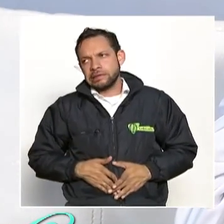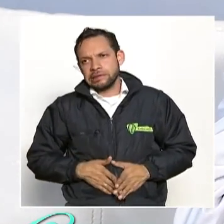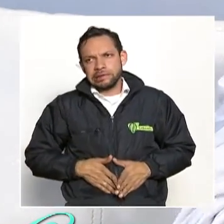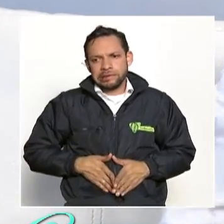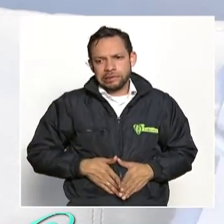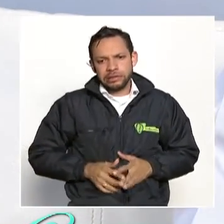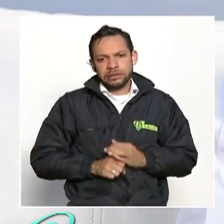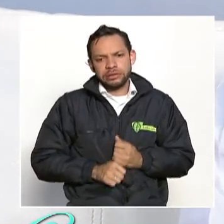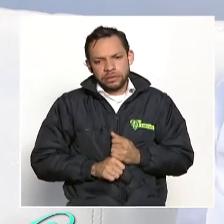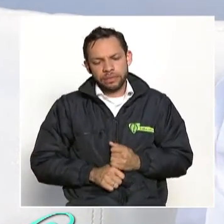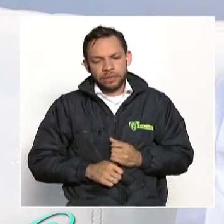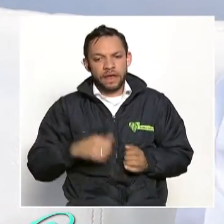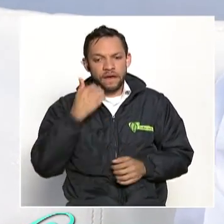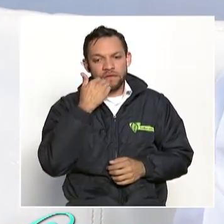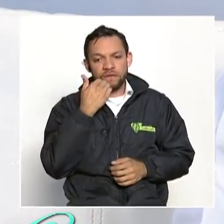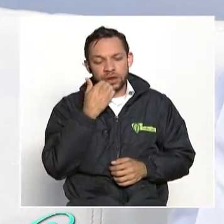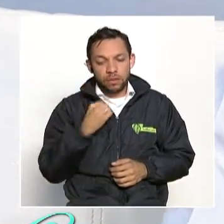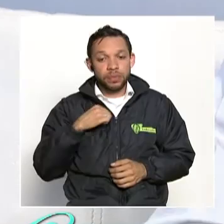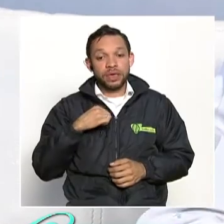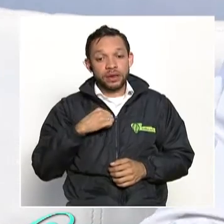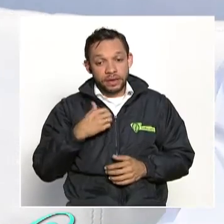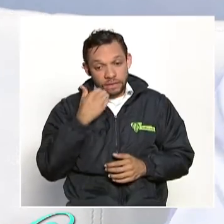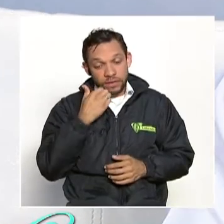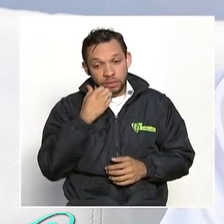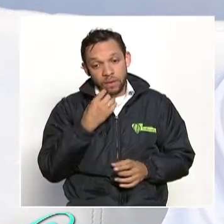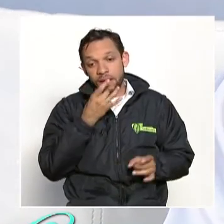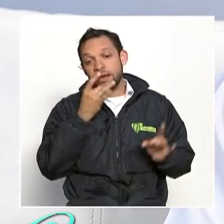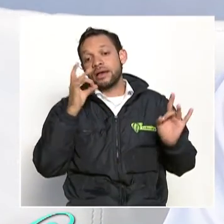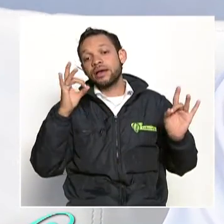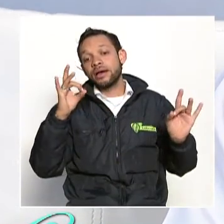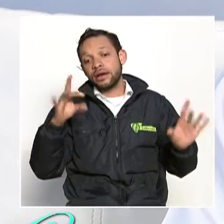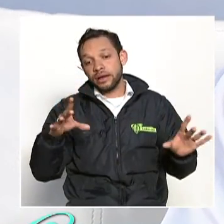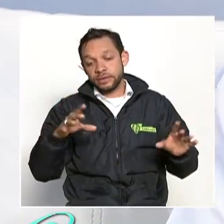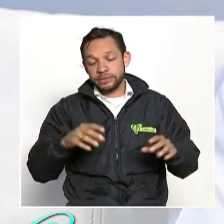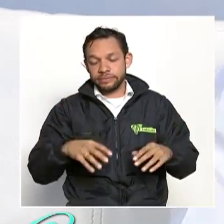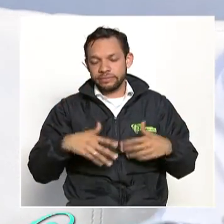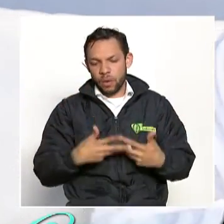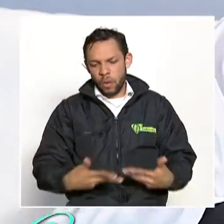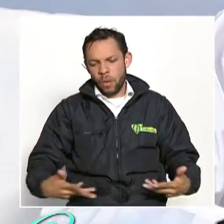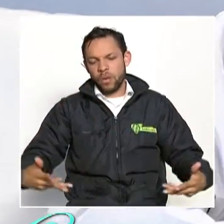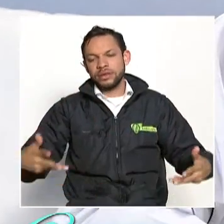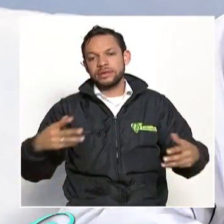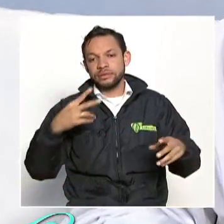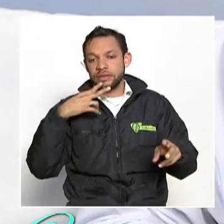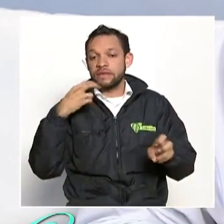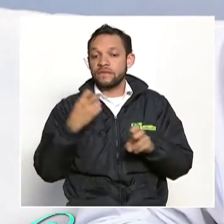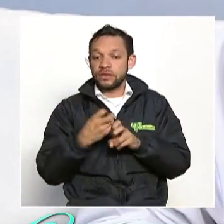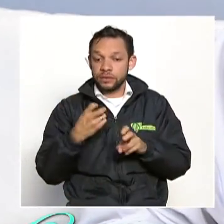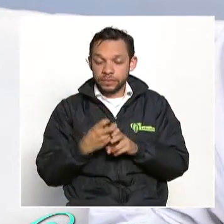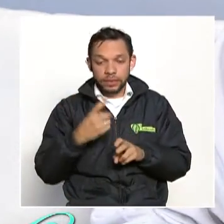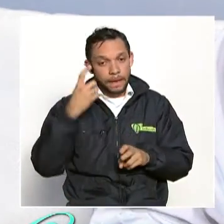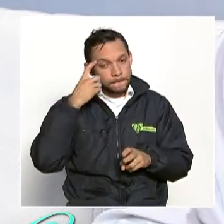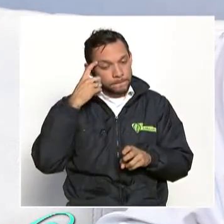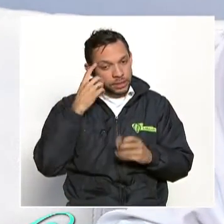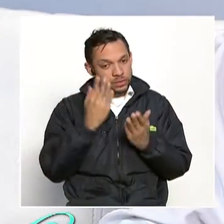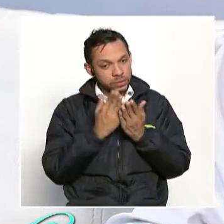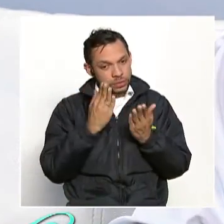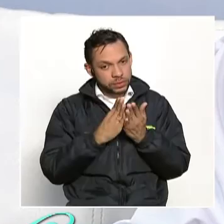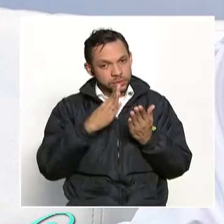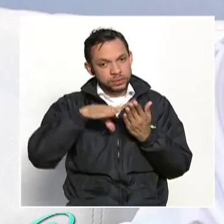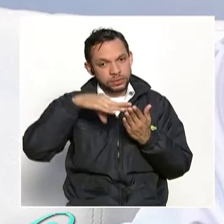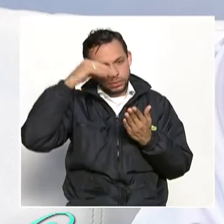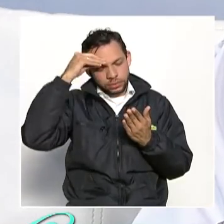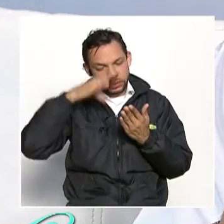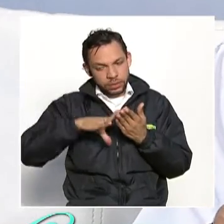un paciente enfermo y ahí se desprenden muchas cosas. Entonces, mire que todo está acá. Nosotros, es que lo